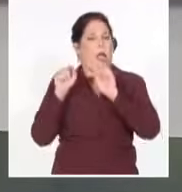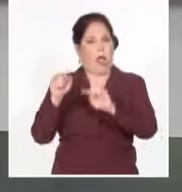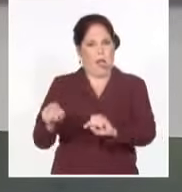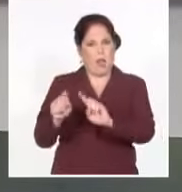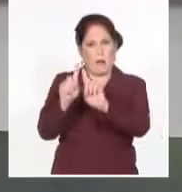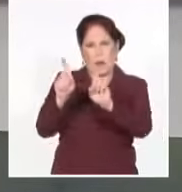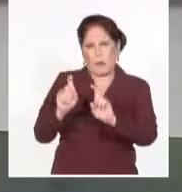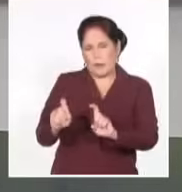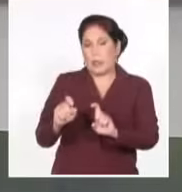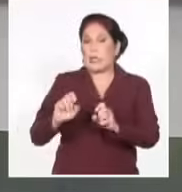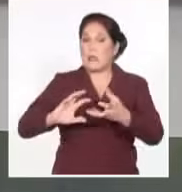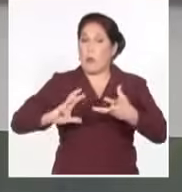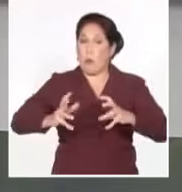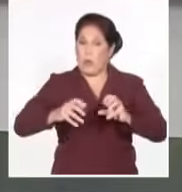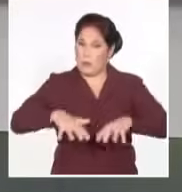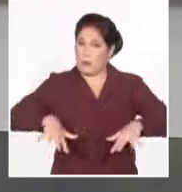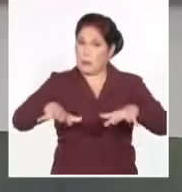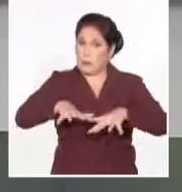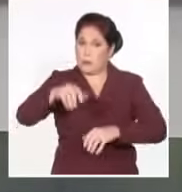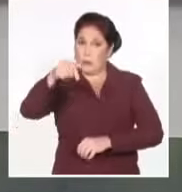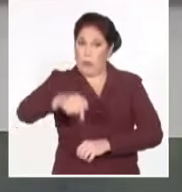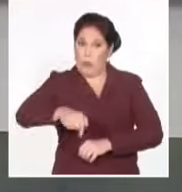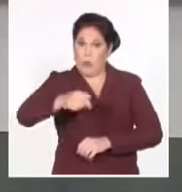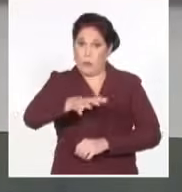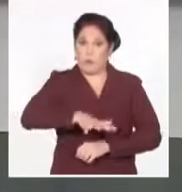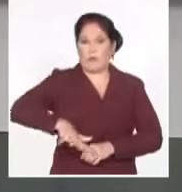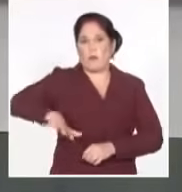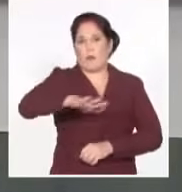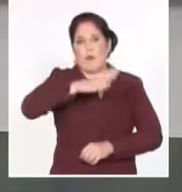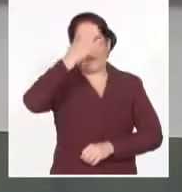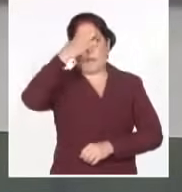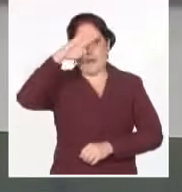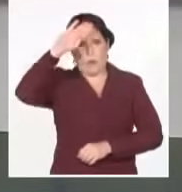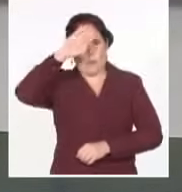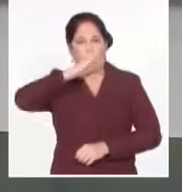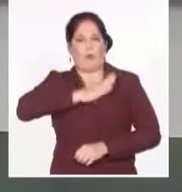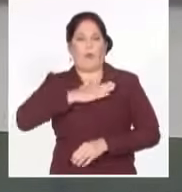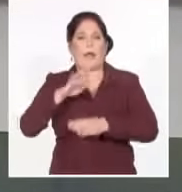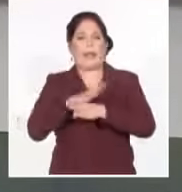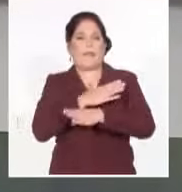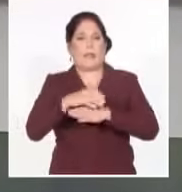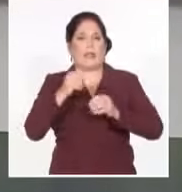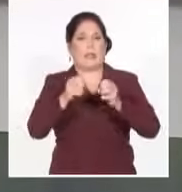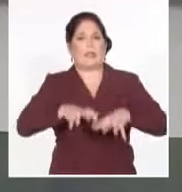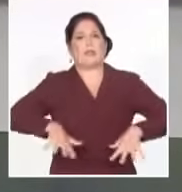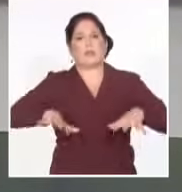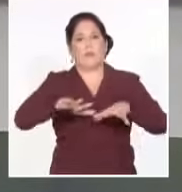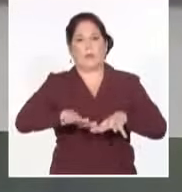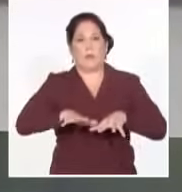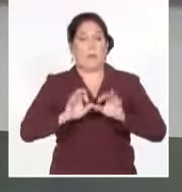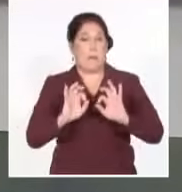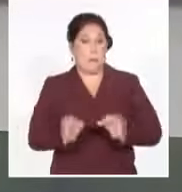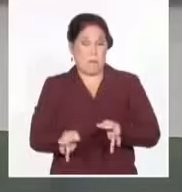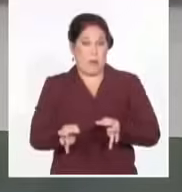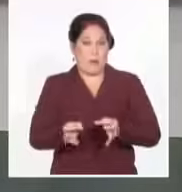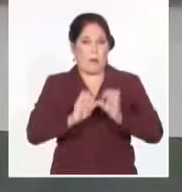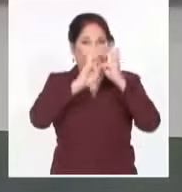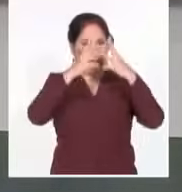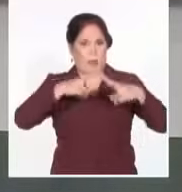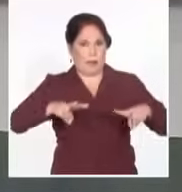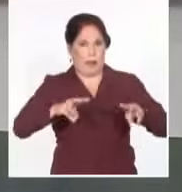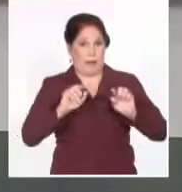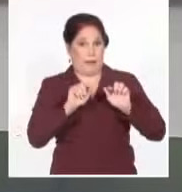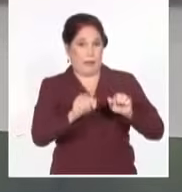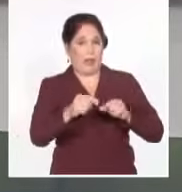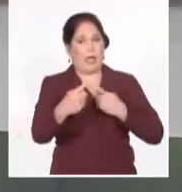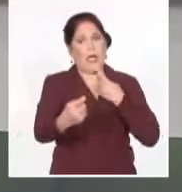la complejidad del momento actual que vive la sociedad cubana y, por supuesto, sus múltiples desafíos. Generada desde el sitio de la presidencia, la